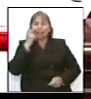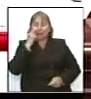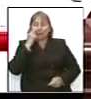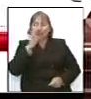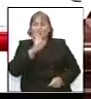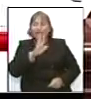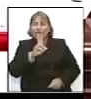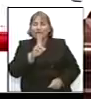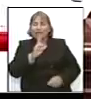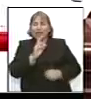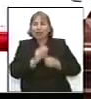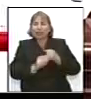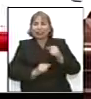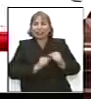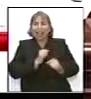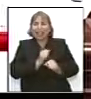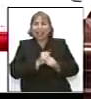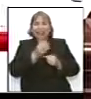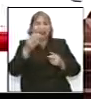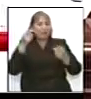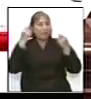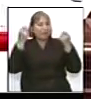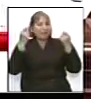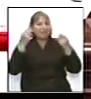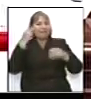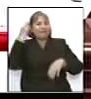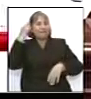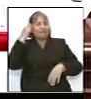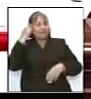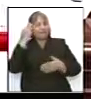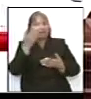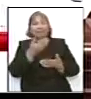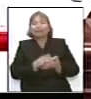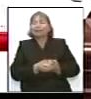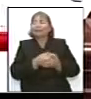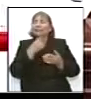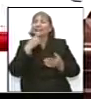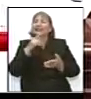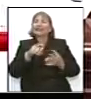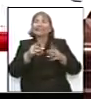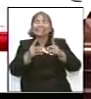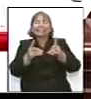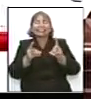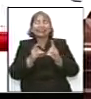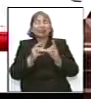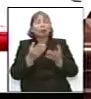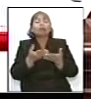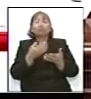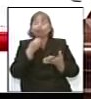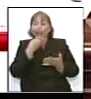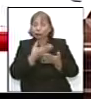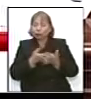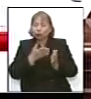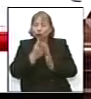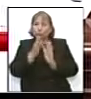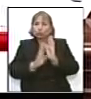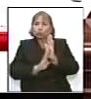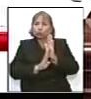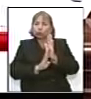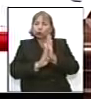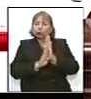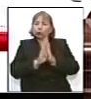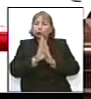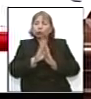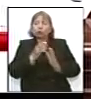52 años de fundación política, y hace votos para que este extraordinario distrito siga por la senda de la superación, bajo